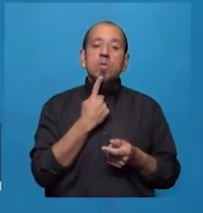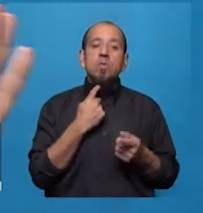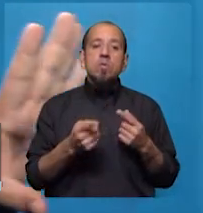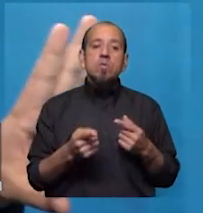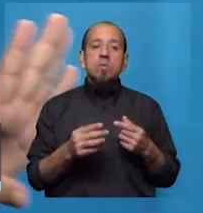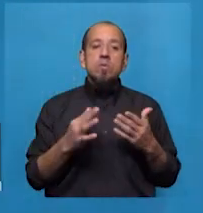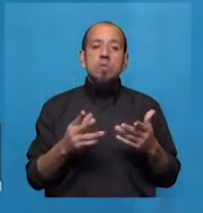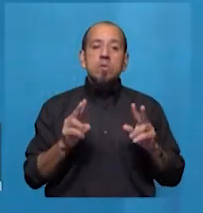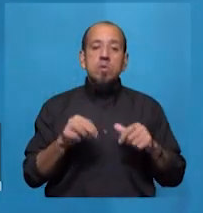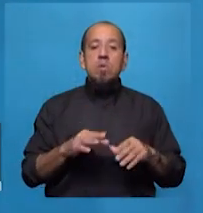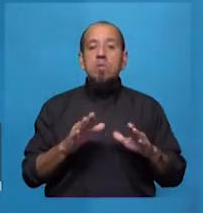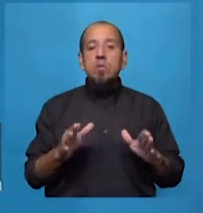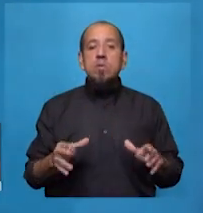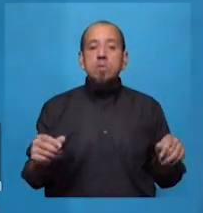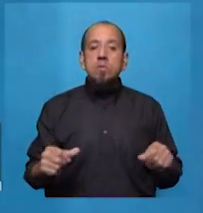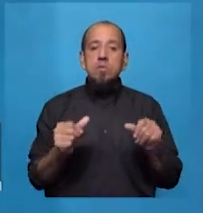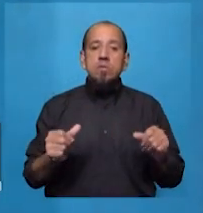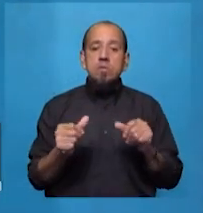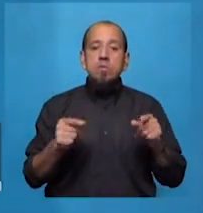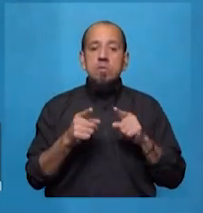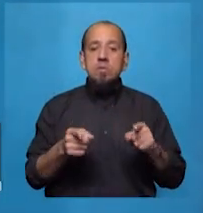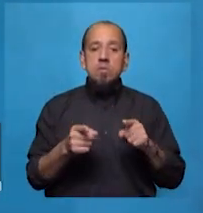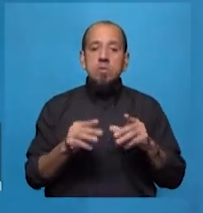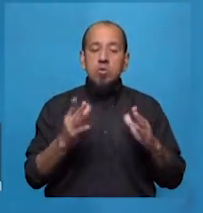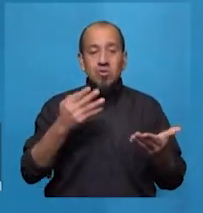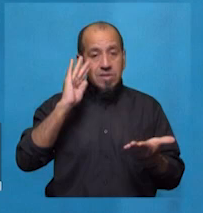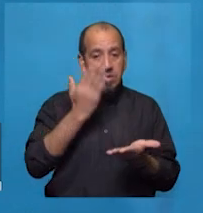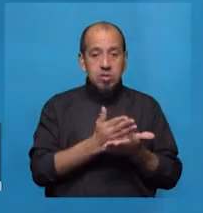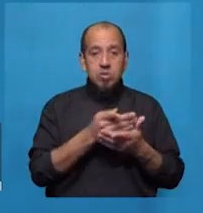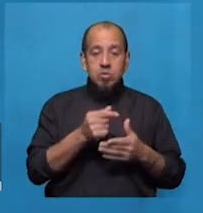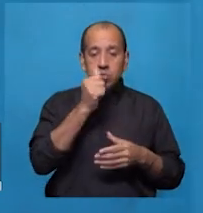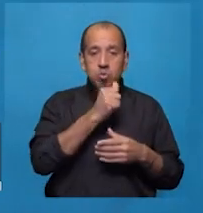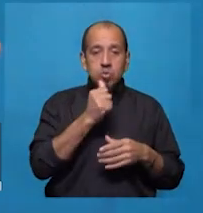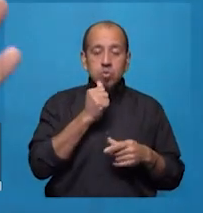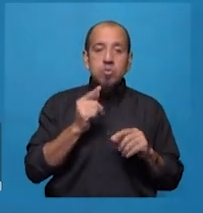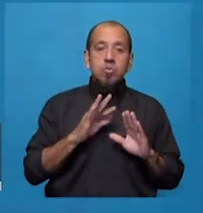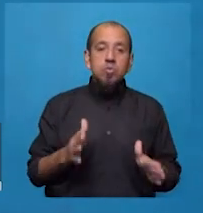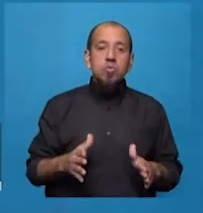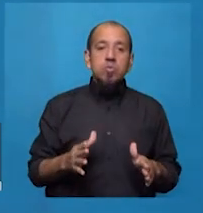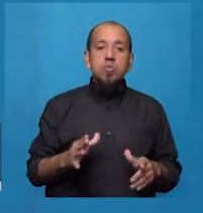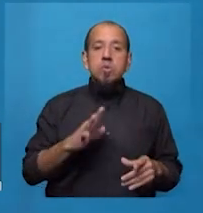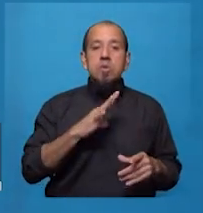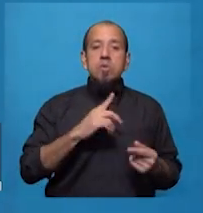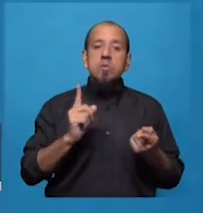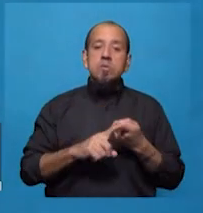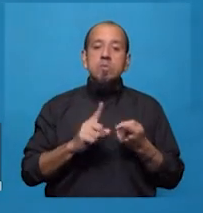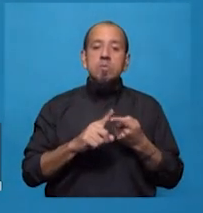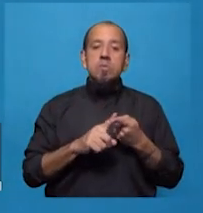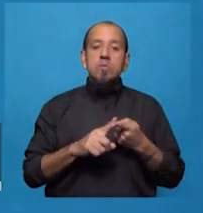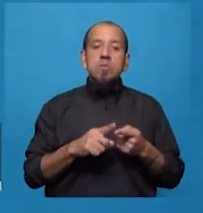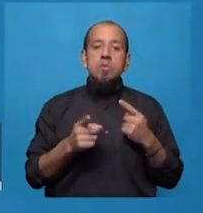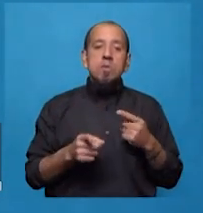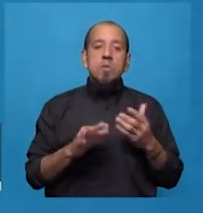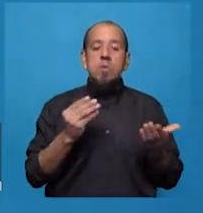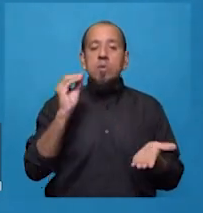cordón sanitario decir bueno Esto no se resuelve con más mano dura deberíamos tener por lo menos sentar algunos acuerdos de que en ningún lado